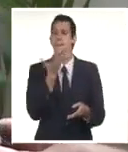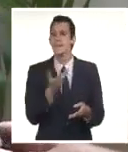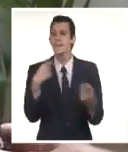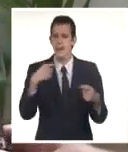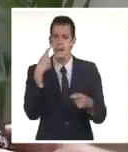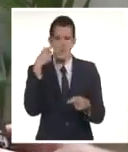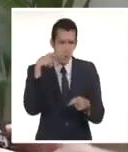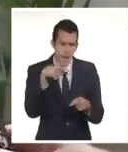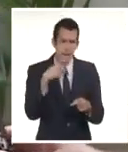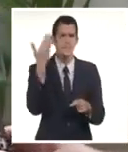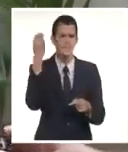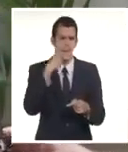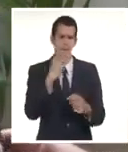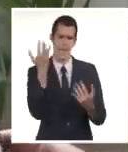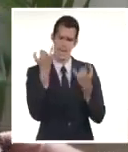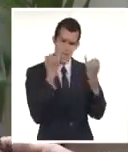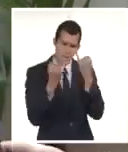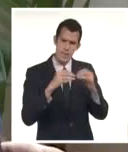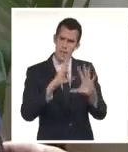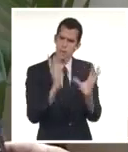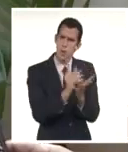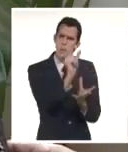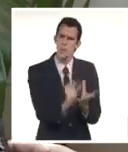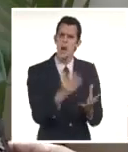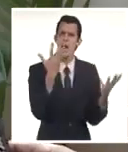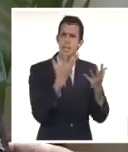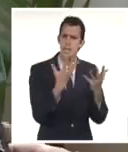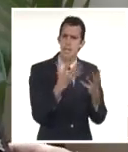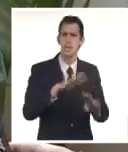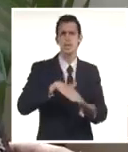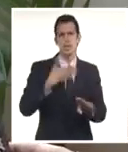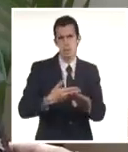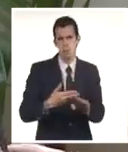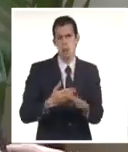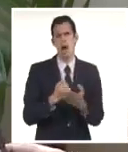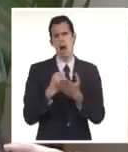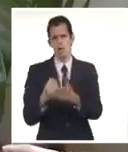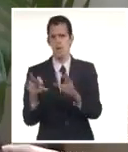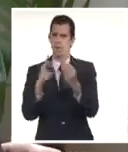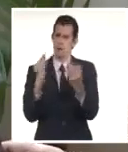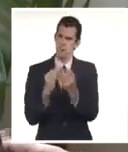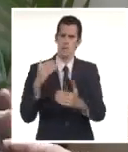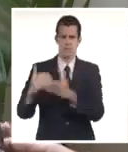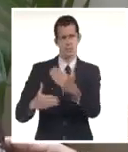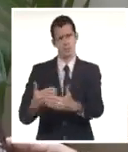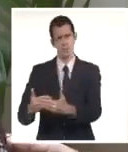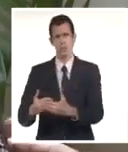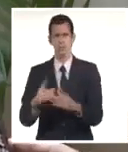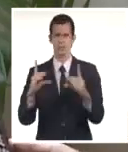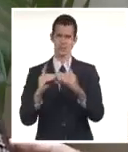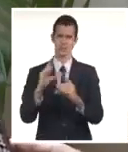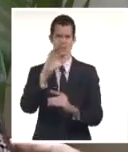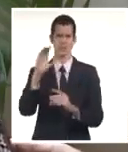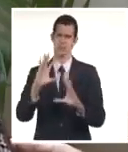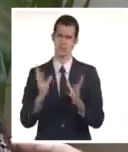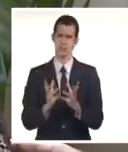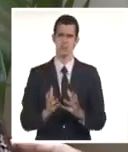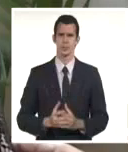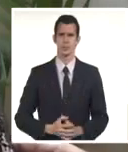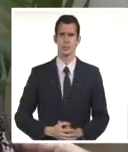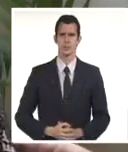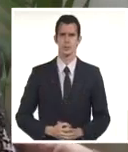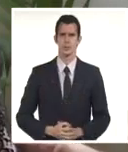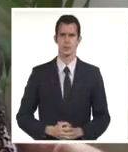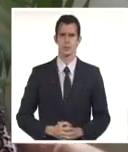todas las ceremonias con los restos y acompañarlos en su dolor. Por otra parte hay familias que tienen